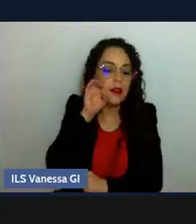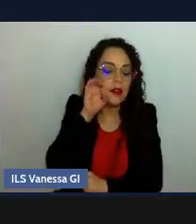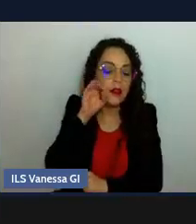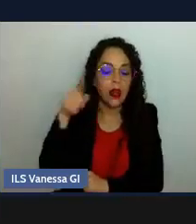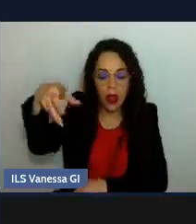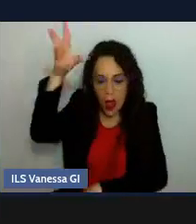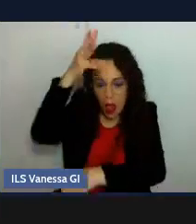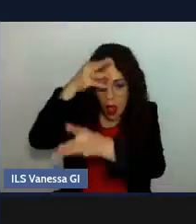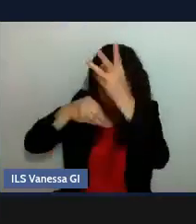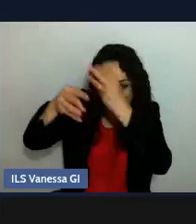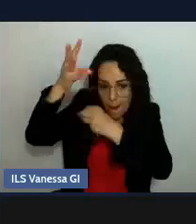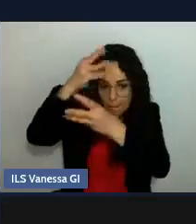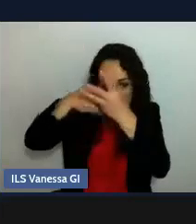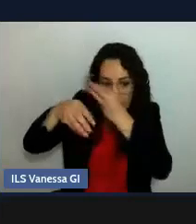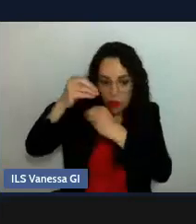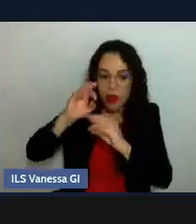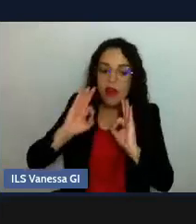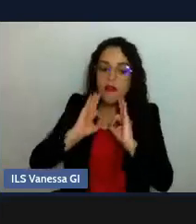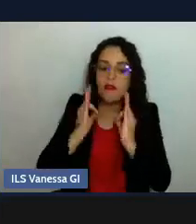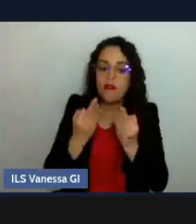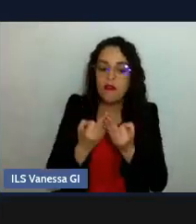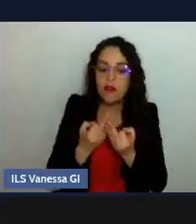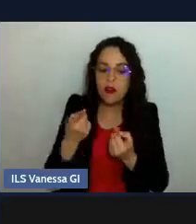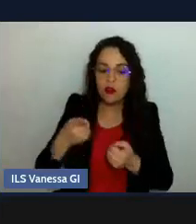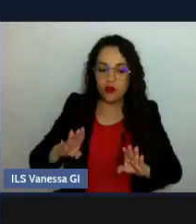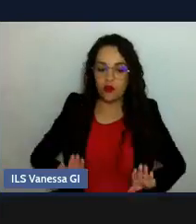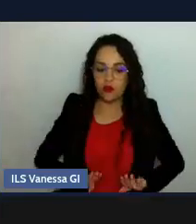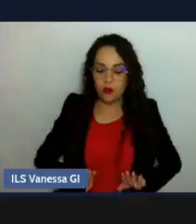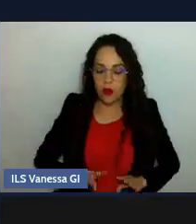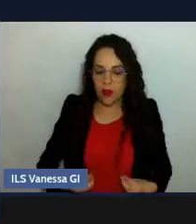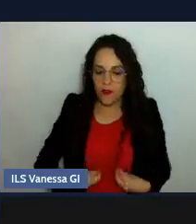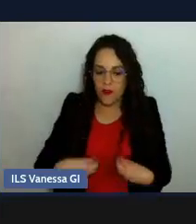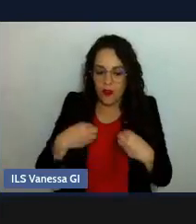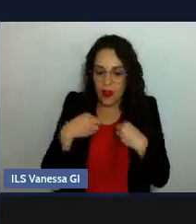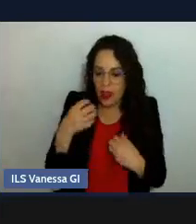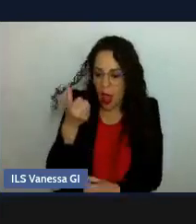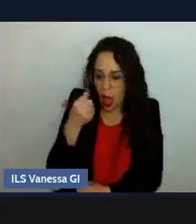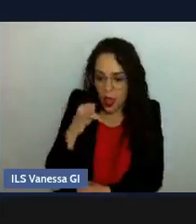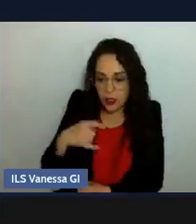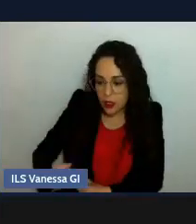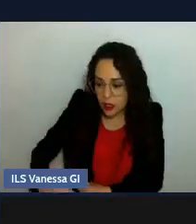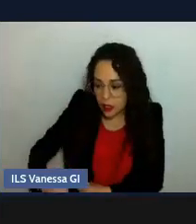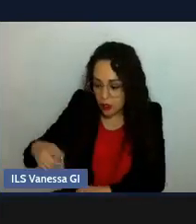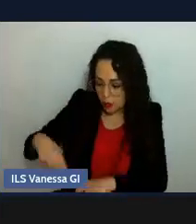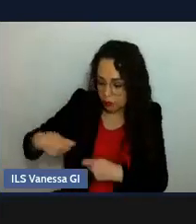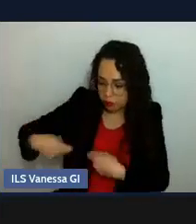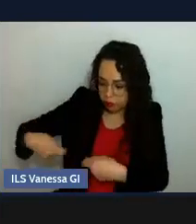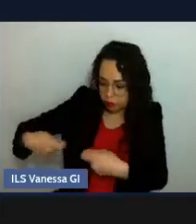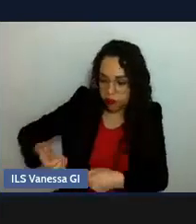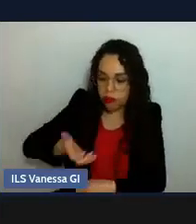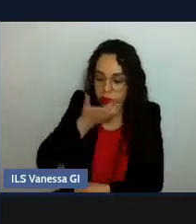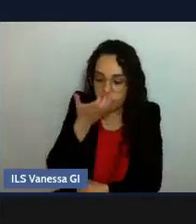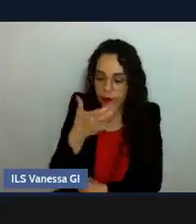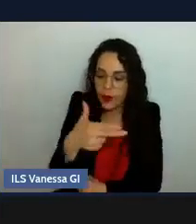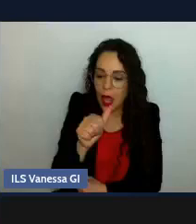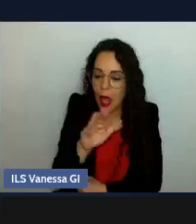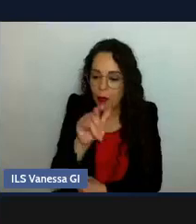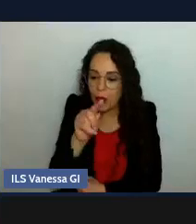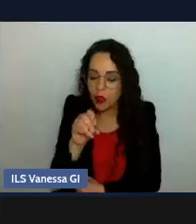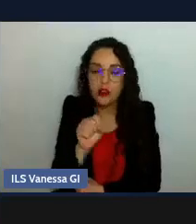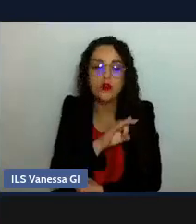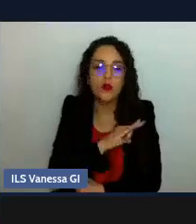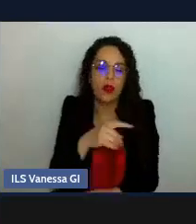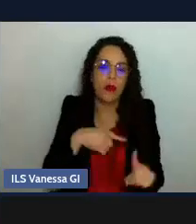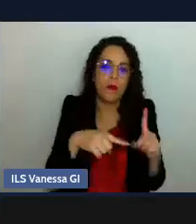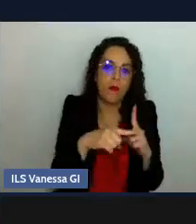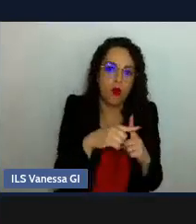y estilos de vida. Entonces, en estos hábitos y estilos de vida podemos tener hábitos positivos que fomentan